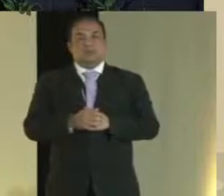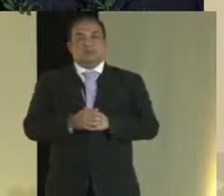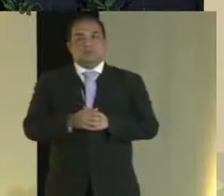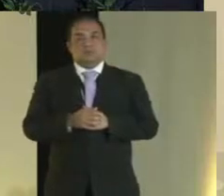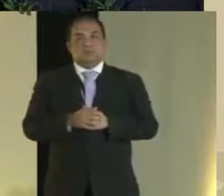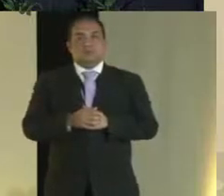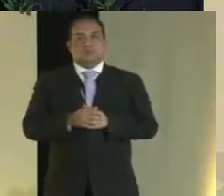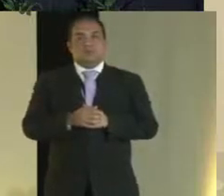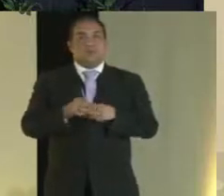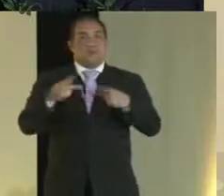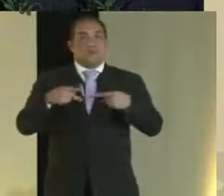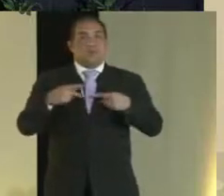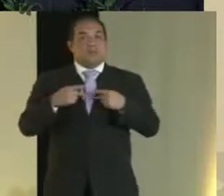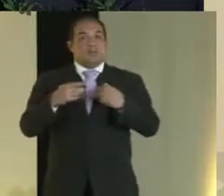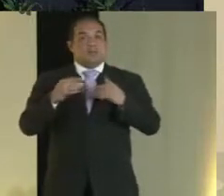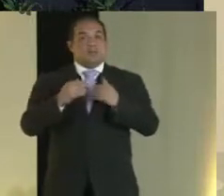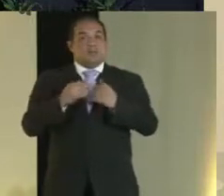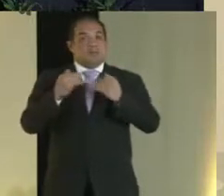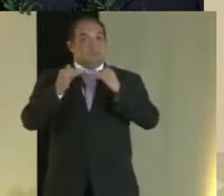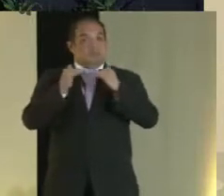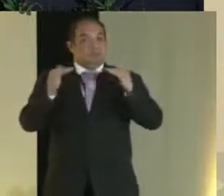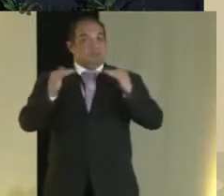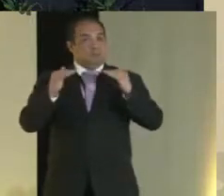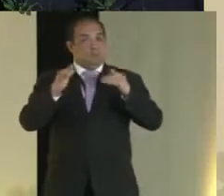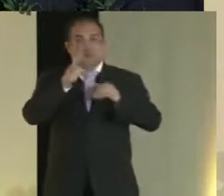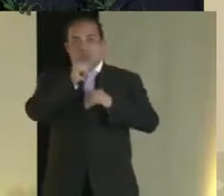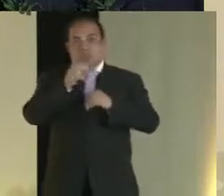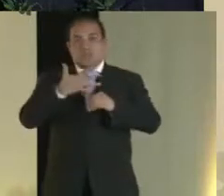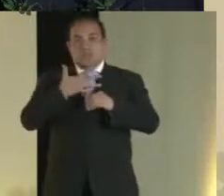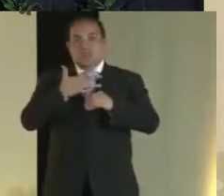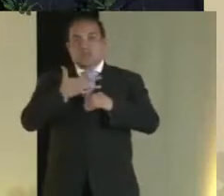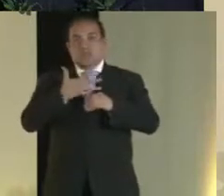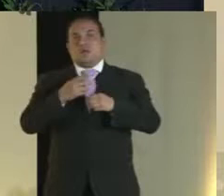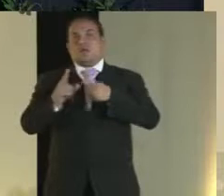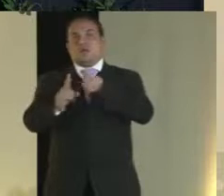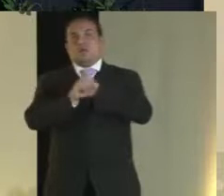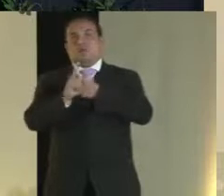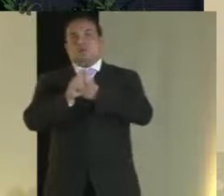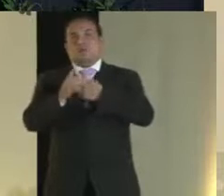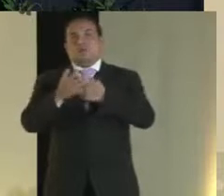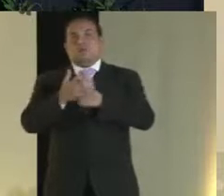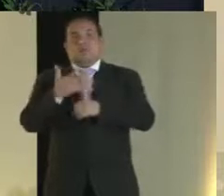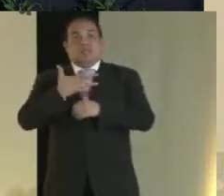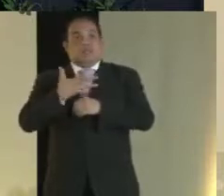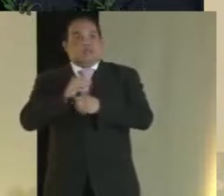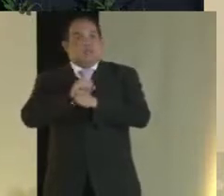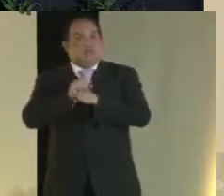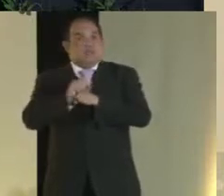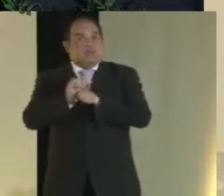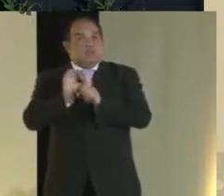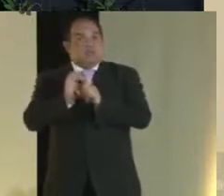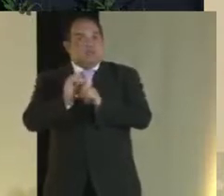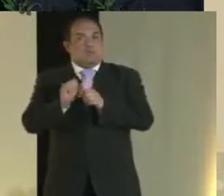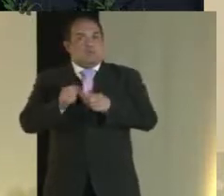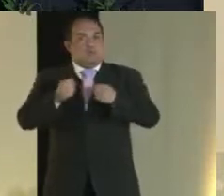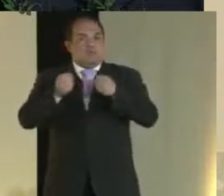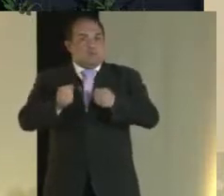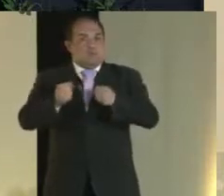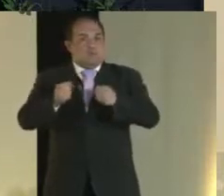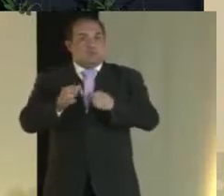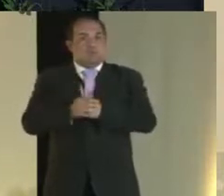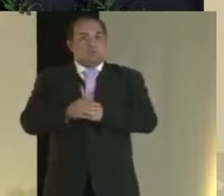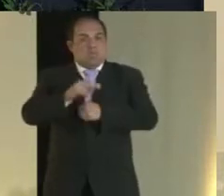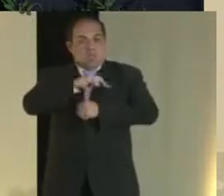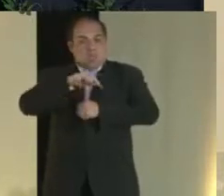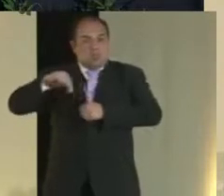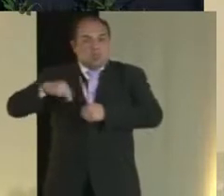entre iguales no es posible cualquier fricción, por mínima que ésta sea. Es decir, nosotros de